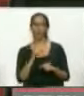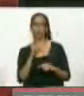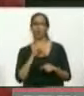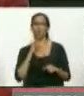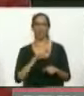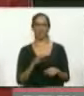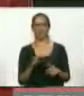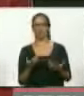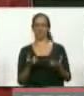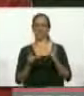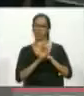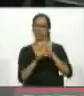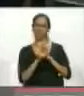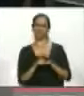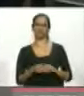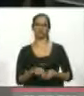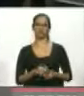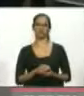de legalidad